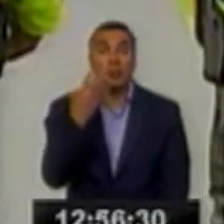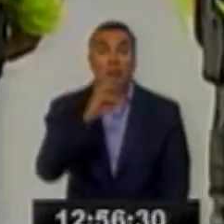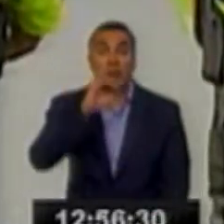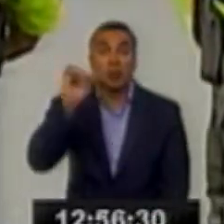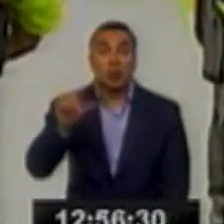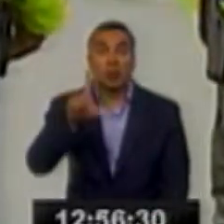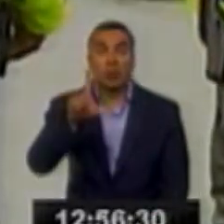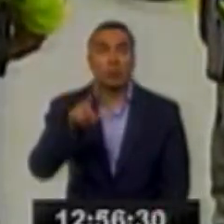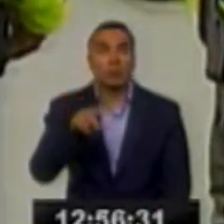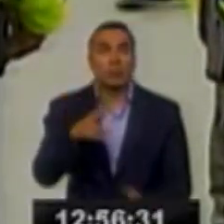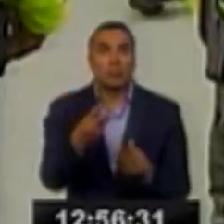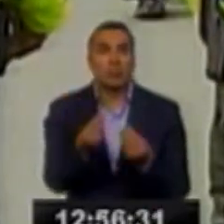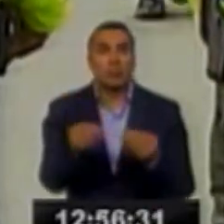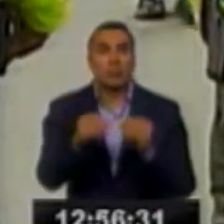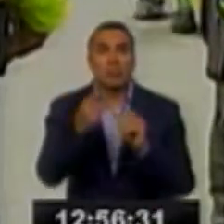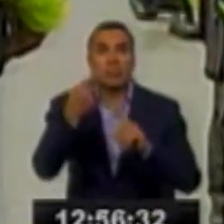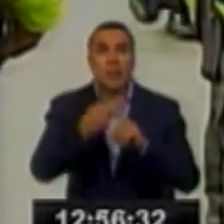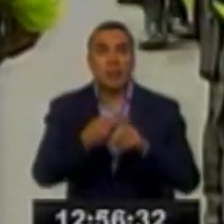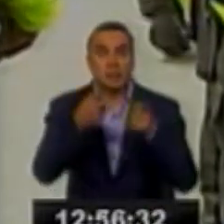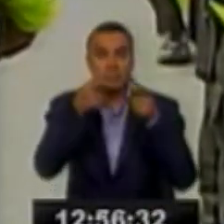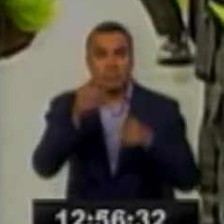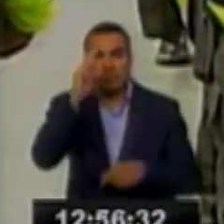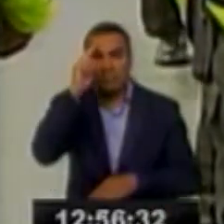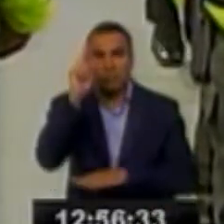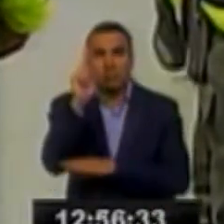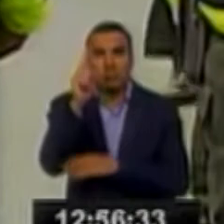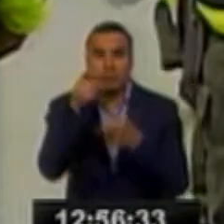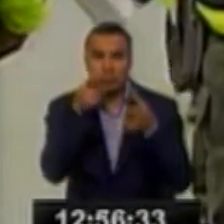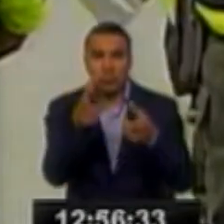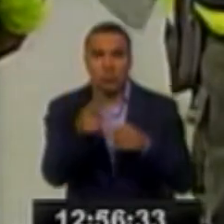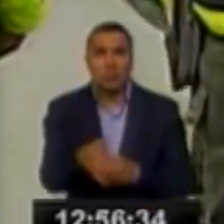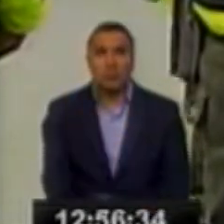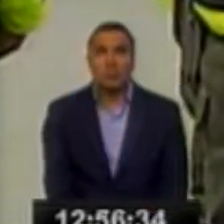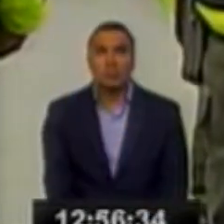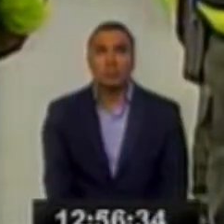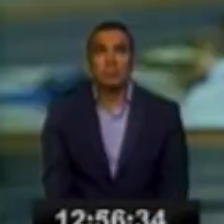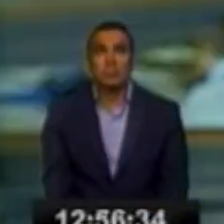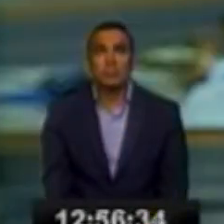amplió esta medida a un mes más. Alcibiades Onofrete, Televisión. Señora.